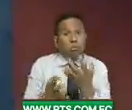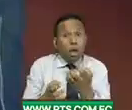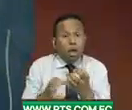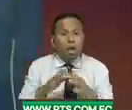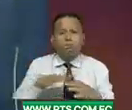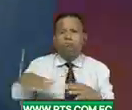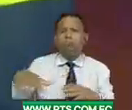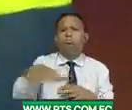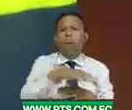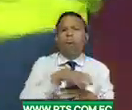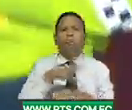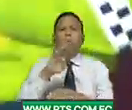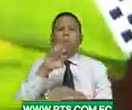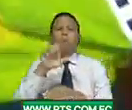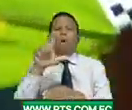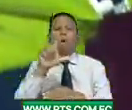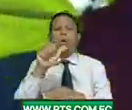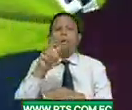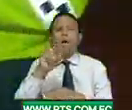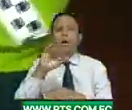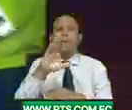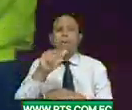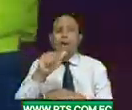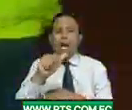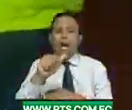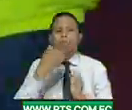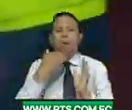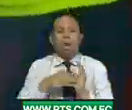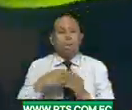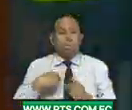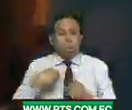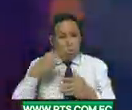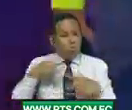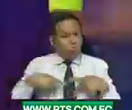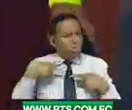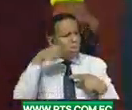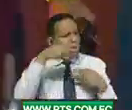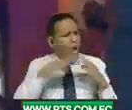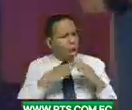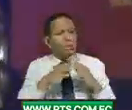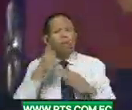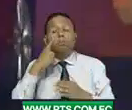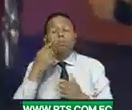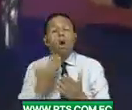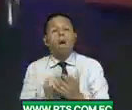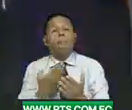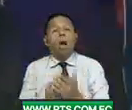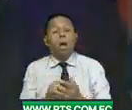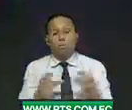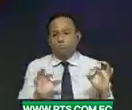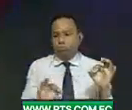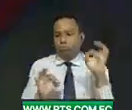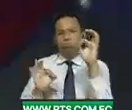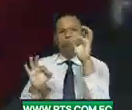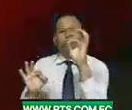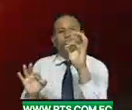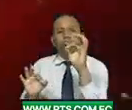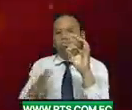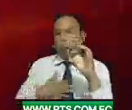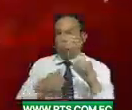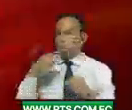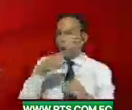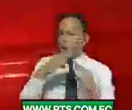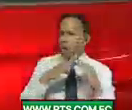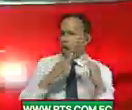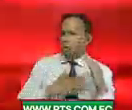y solamente siendo habitantes del sector ellos pueden ingresar. Como ustedes pueden apreciar, son familias que